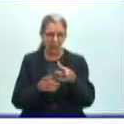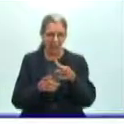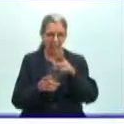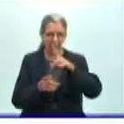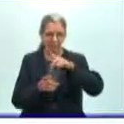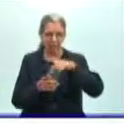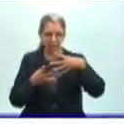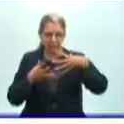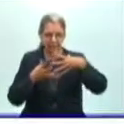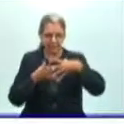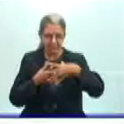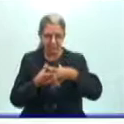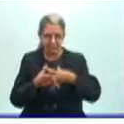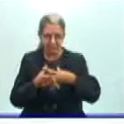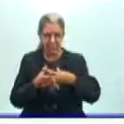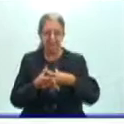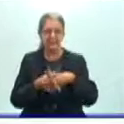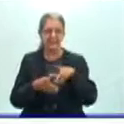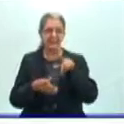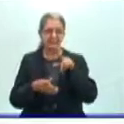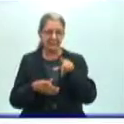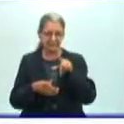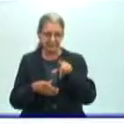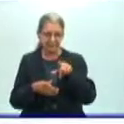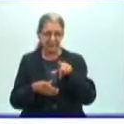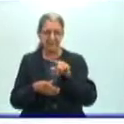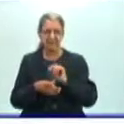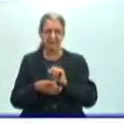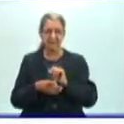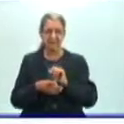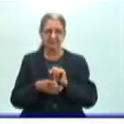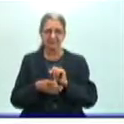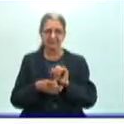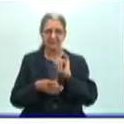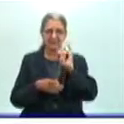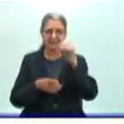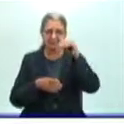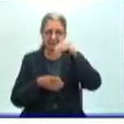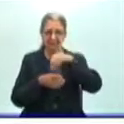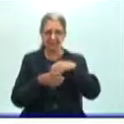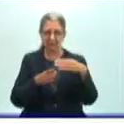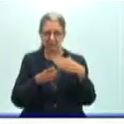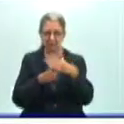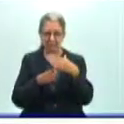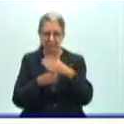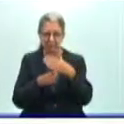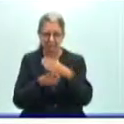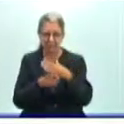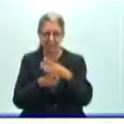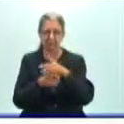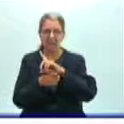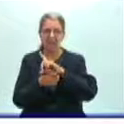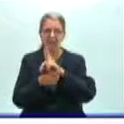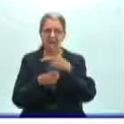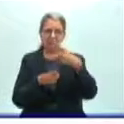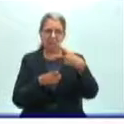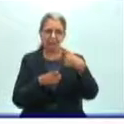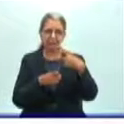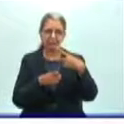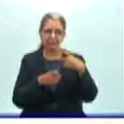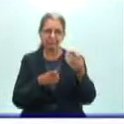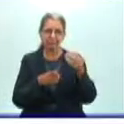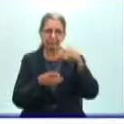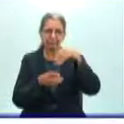una relación, en este caso el ángulo inscrito siempre va a ser la mitad del ángulo central,